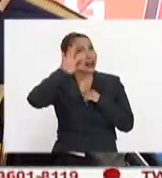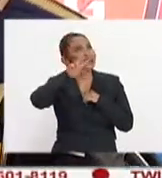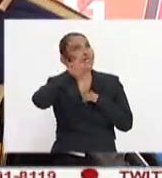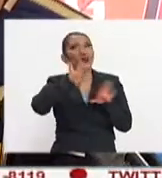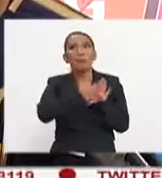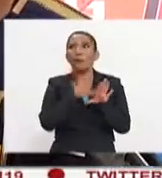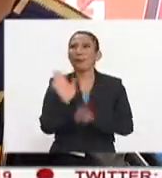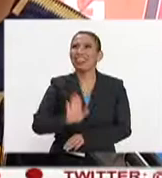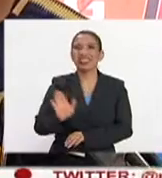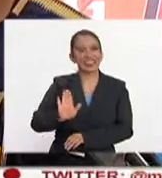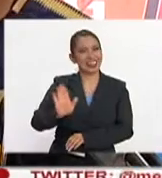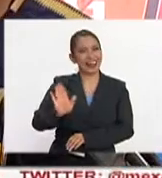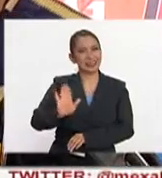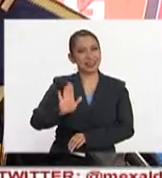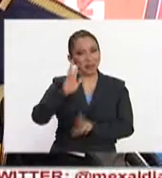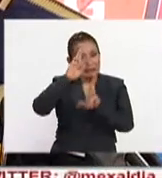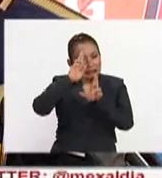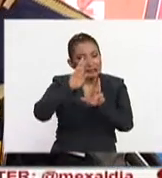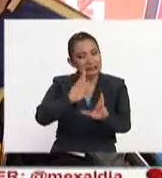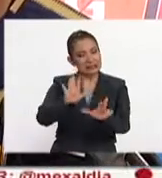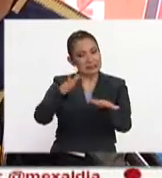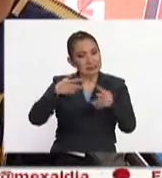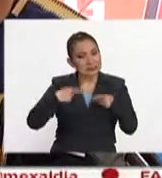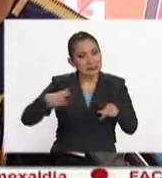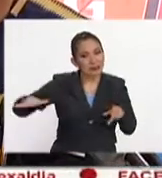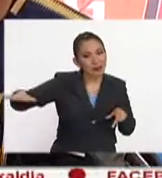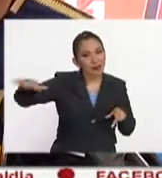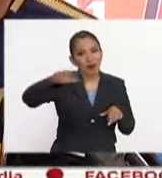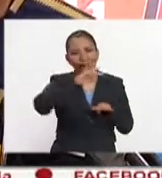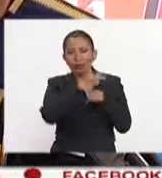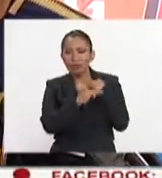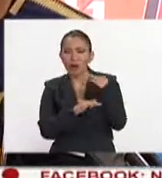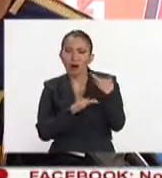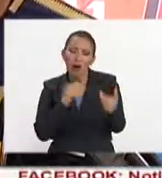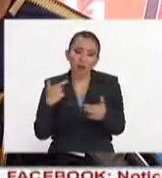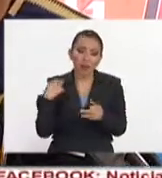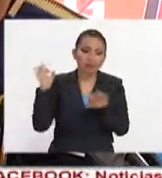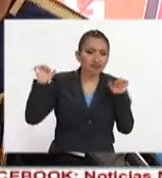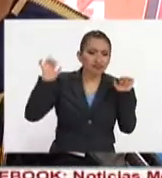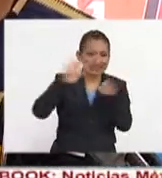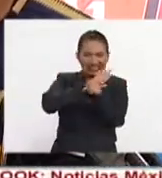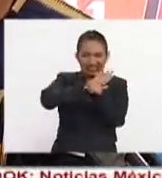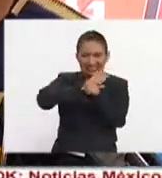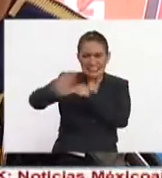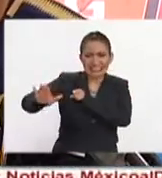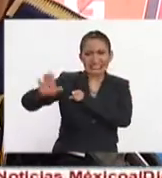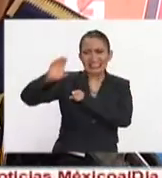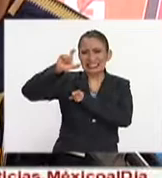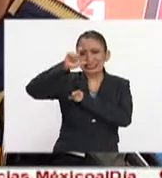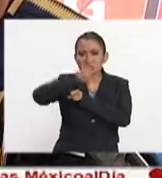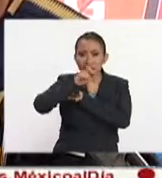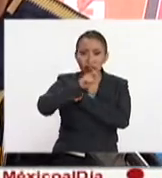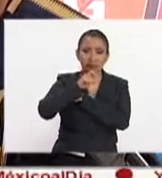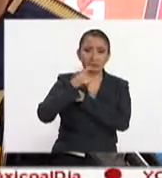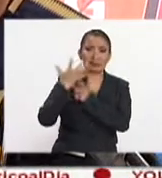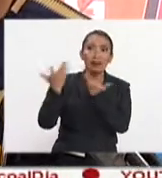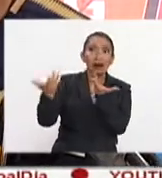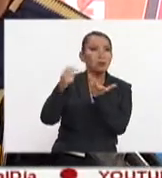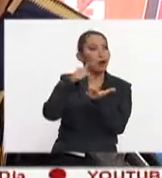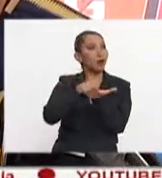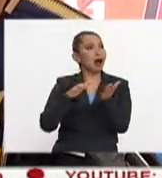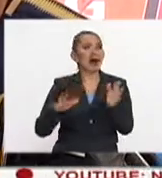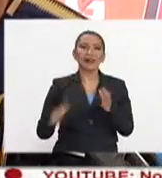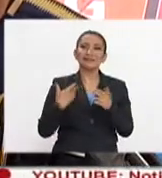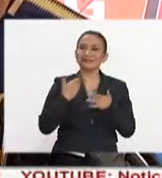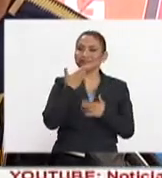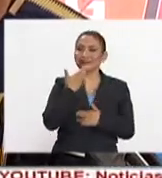una especie de ritual para nuestra gente y para nosotros. El hecho de llenar el América, de ser locales, por